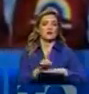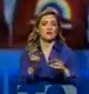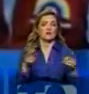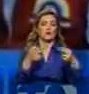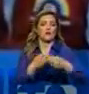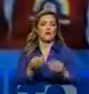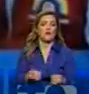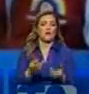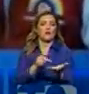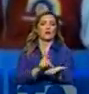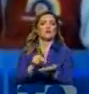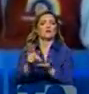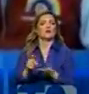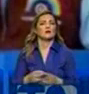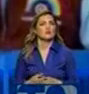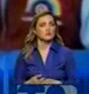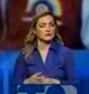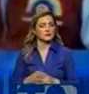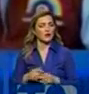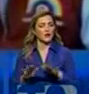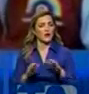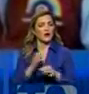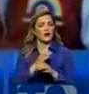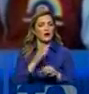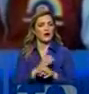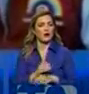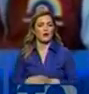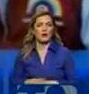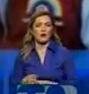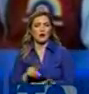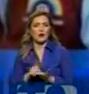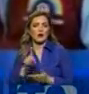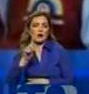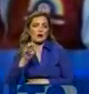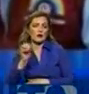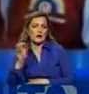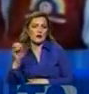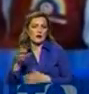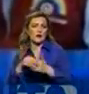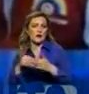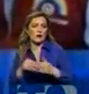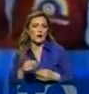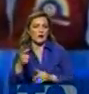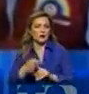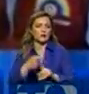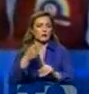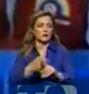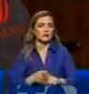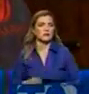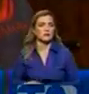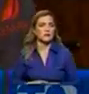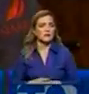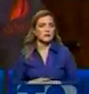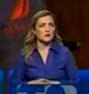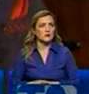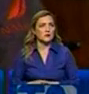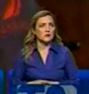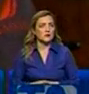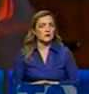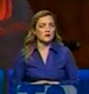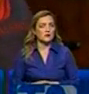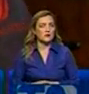departamental, ¿cuánto está aportando aproximadamente? Sí, está aportando unos 100 dolaritos. 100 dólares mensuales. Exactamente. Pero ¿cómo